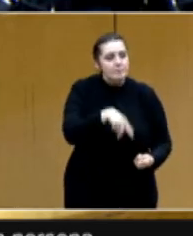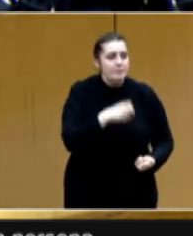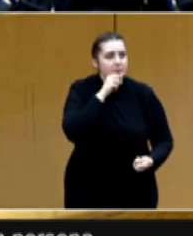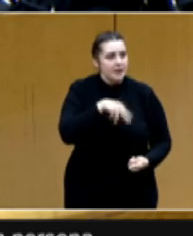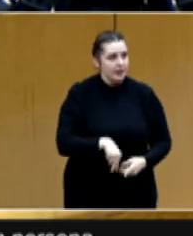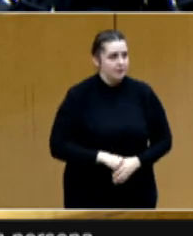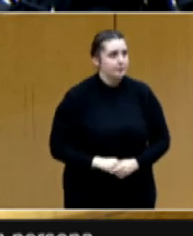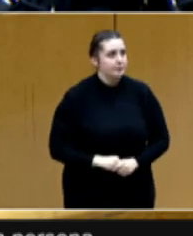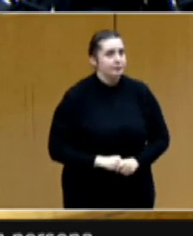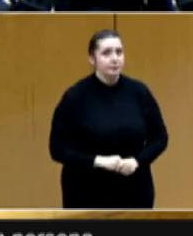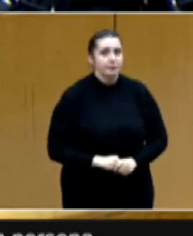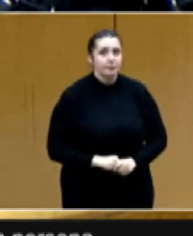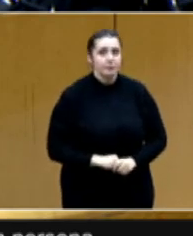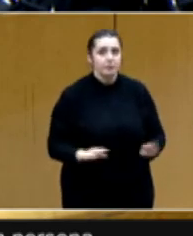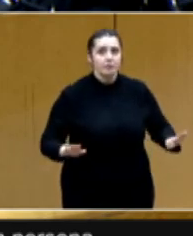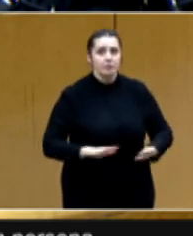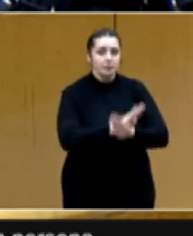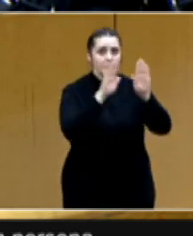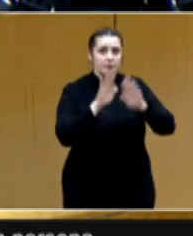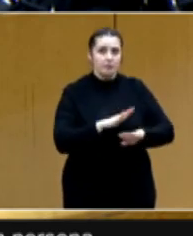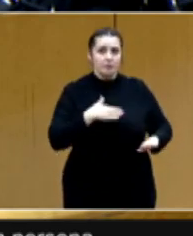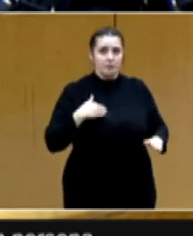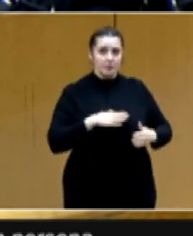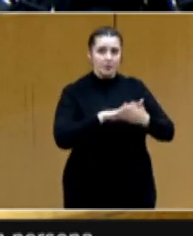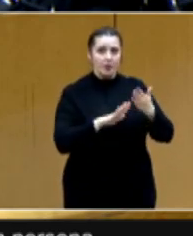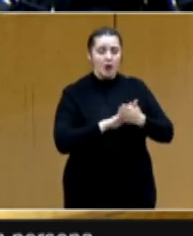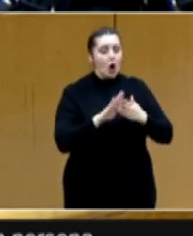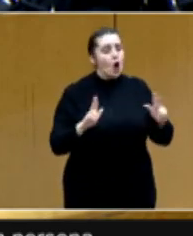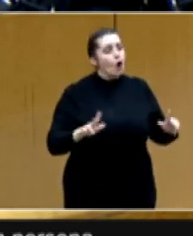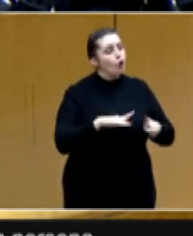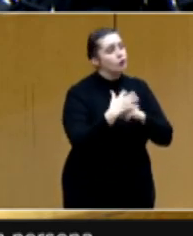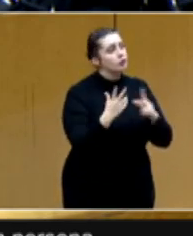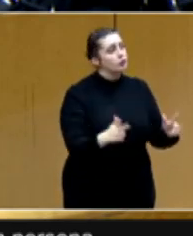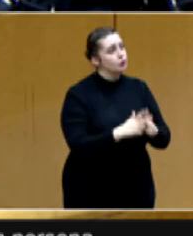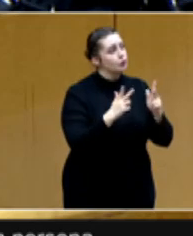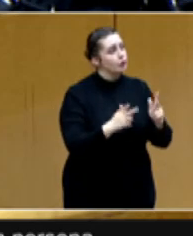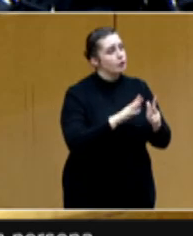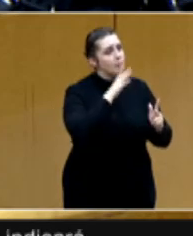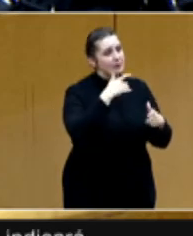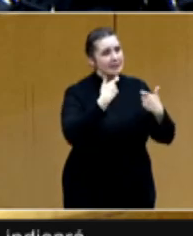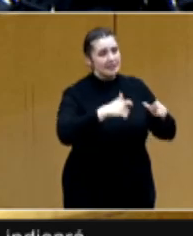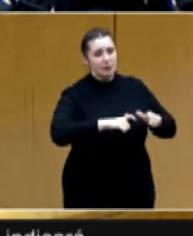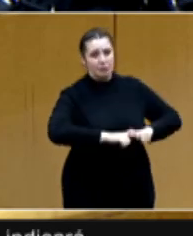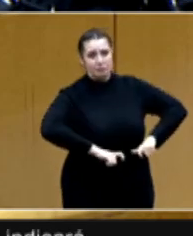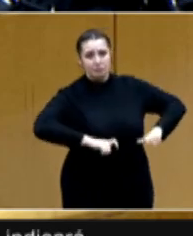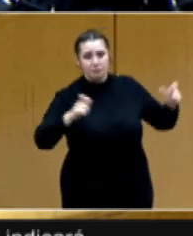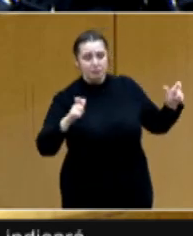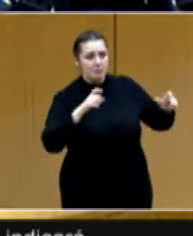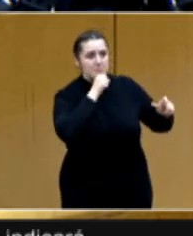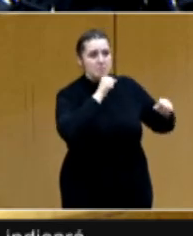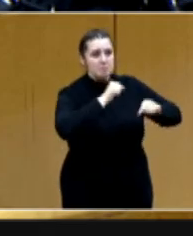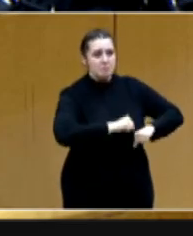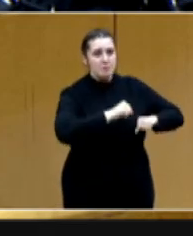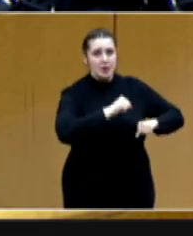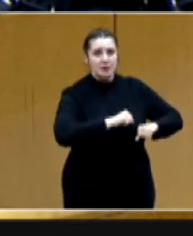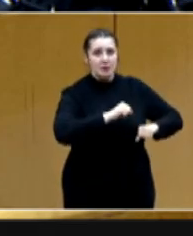finalmente quiero destacar que en un contexto social con un numeroso sector poblacional envejecido con graves problemas